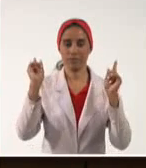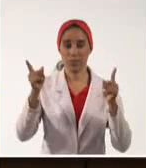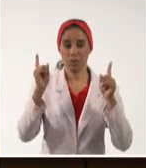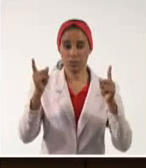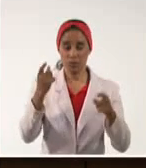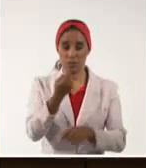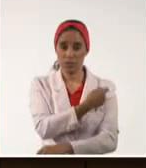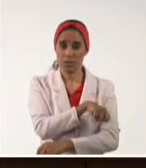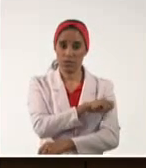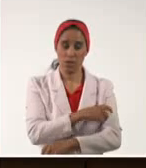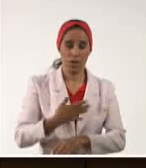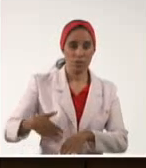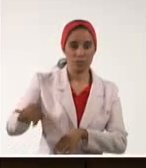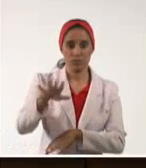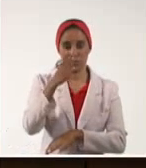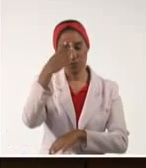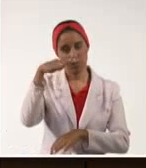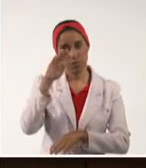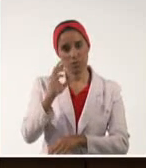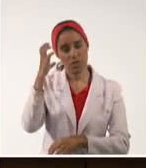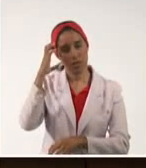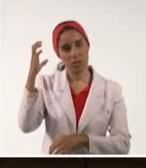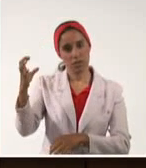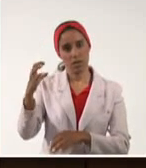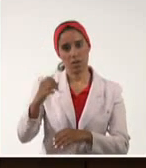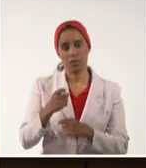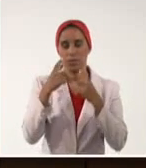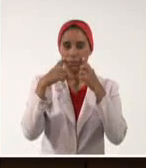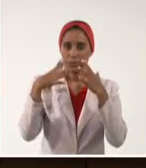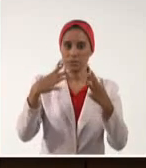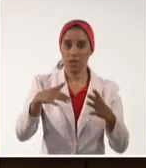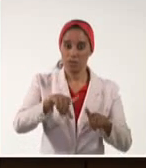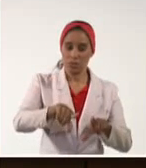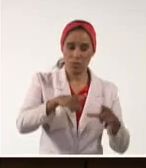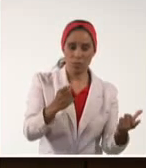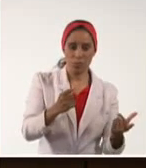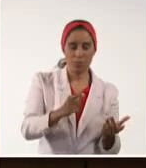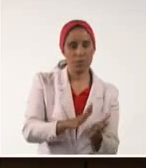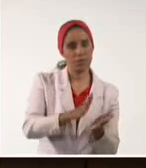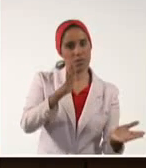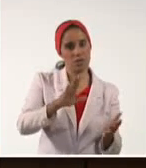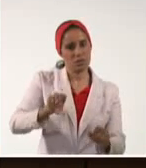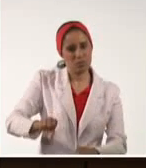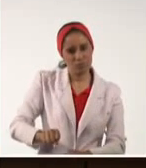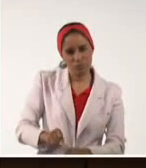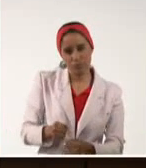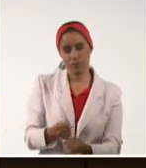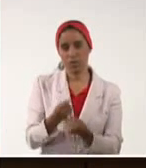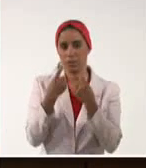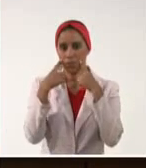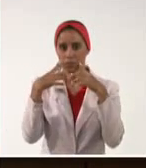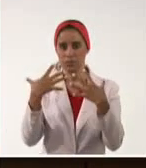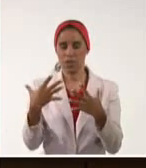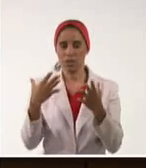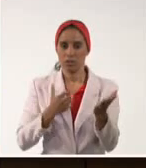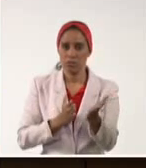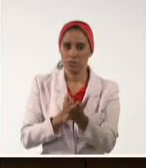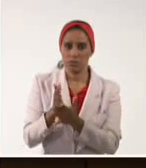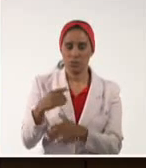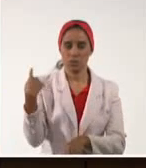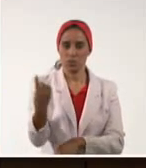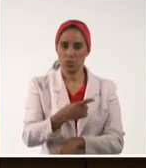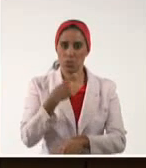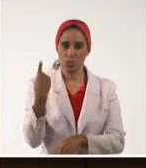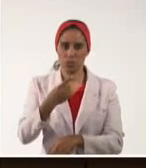públicas de Estado y de Gobierno son de obligatorio cumplimiento para todos los sectores y que enfrentaremos decididamente